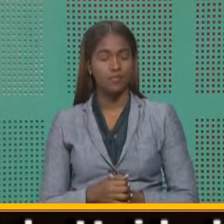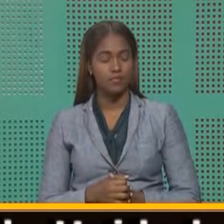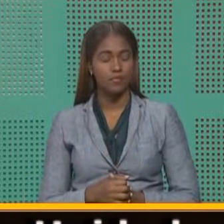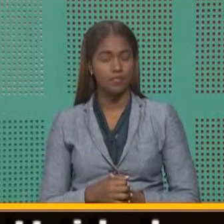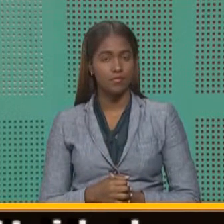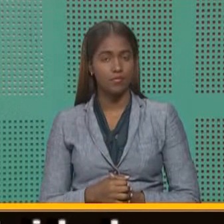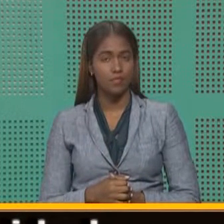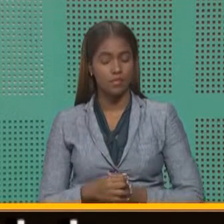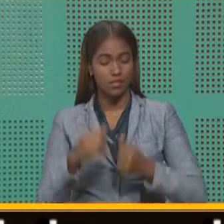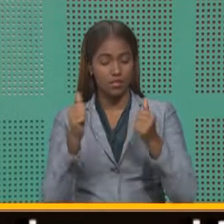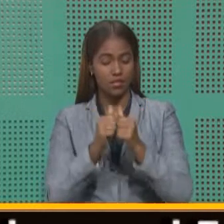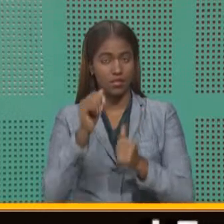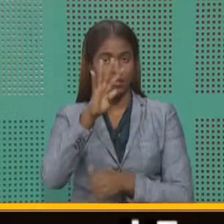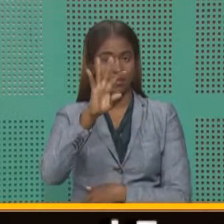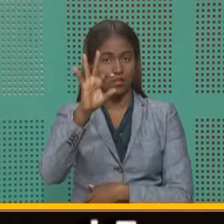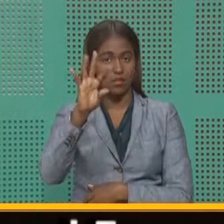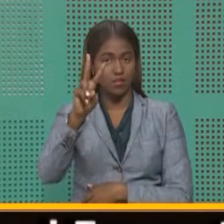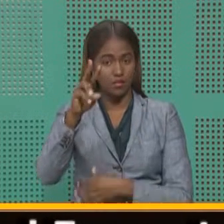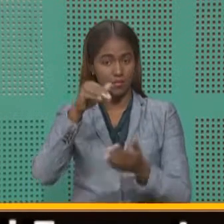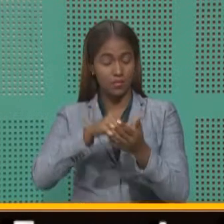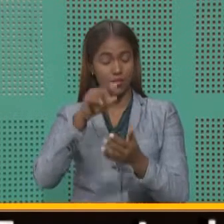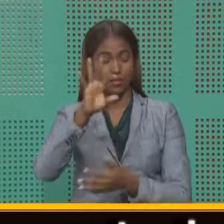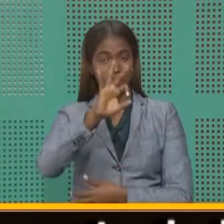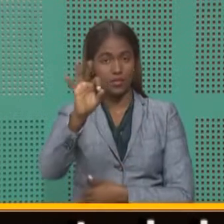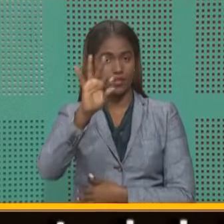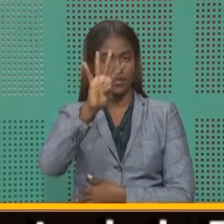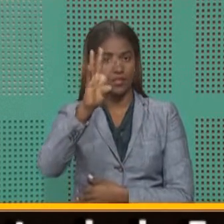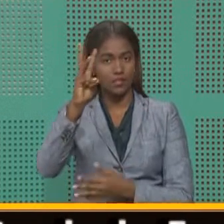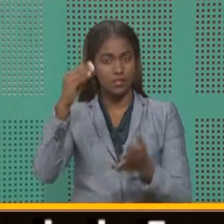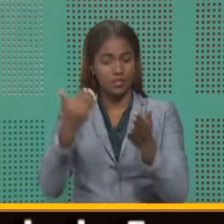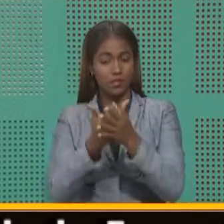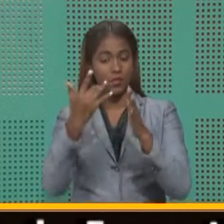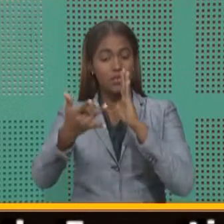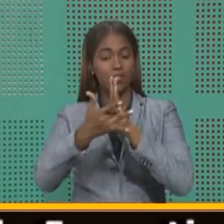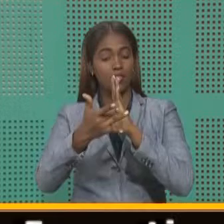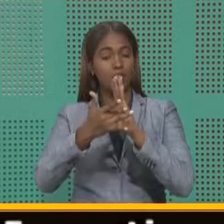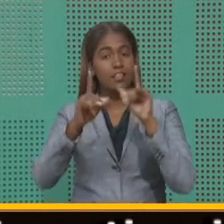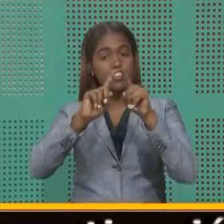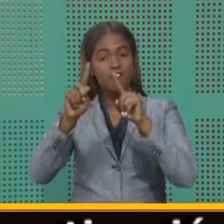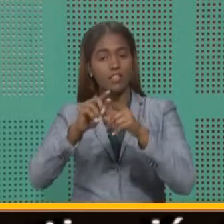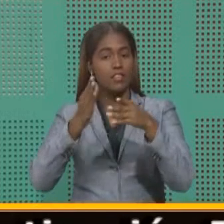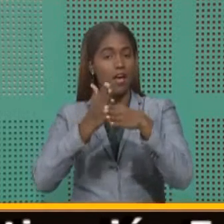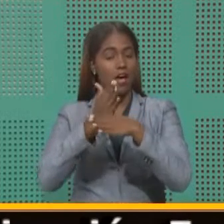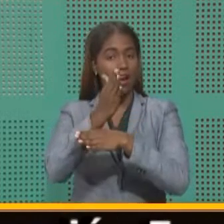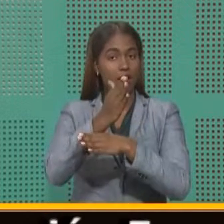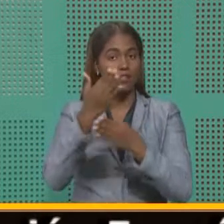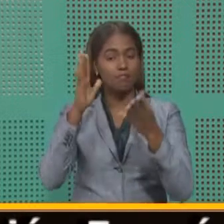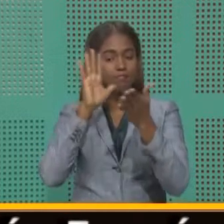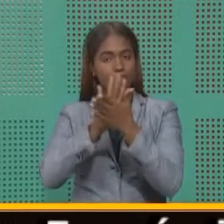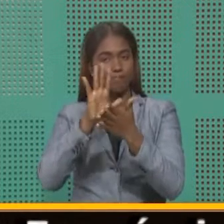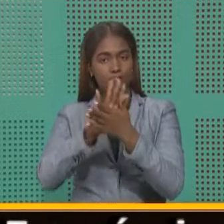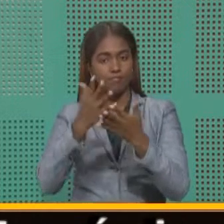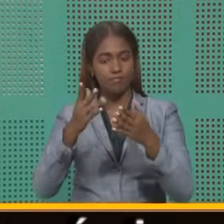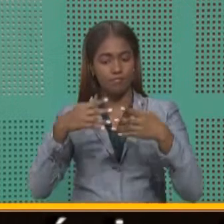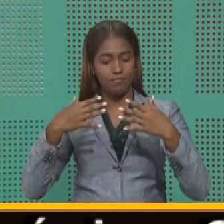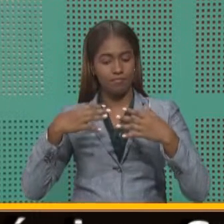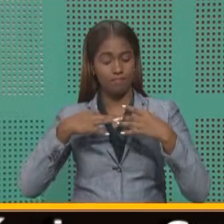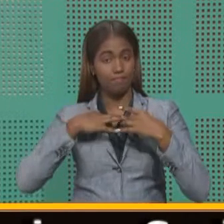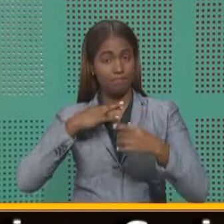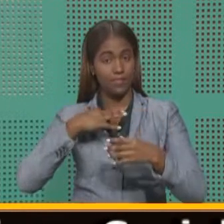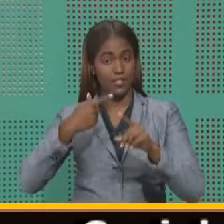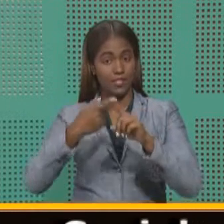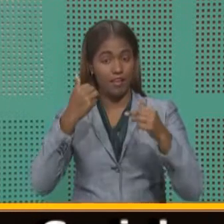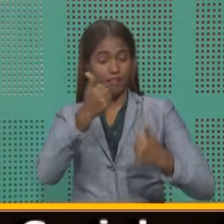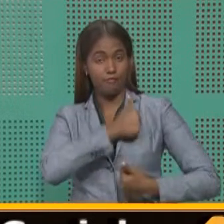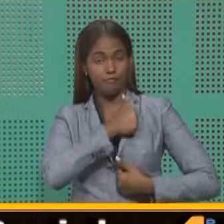y con 42 mil 946 nuevos técnicos en diferentes carreras las escuelas vocacionales de las